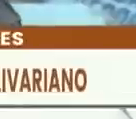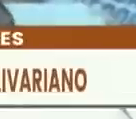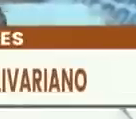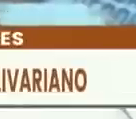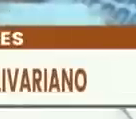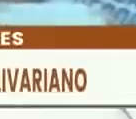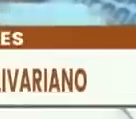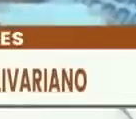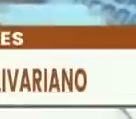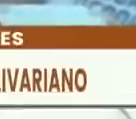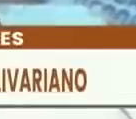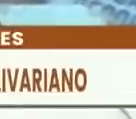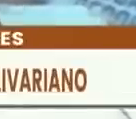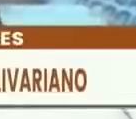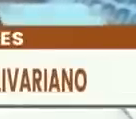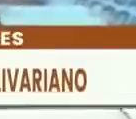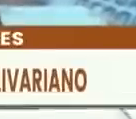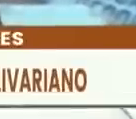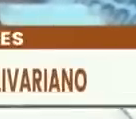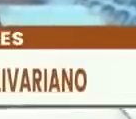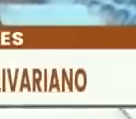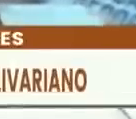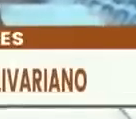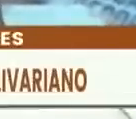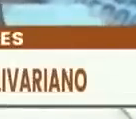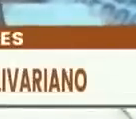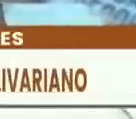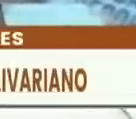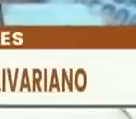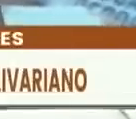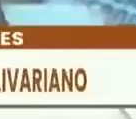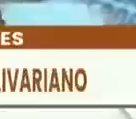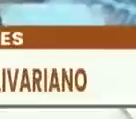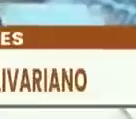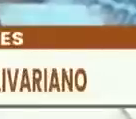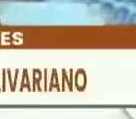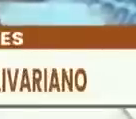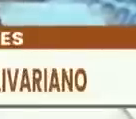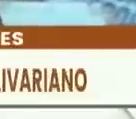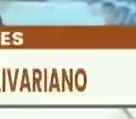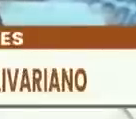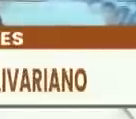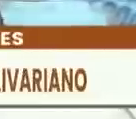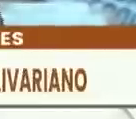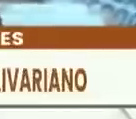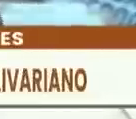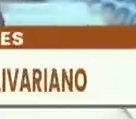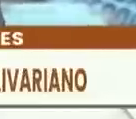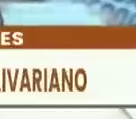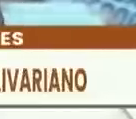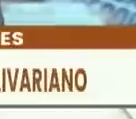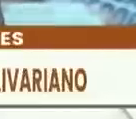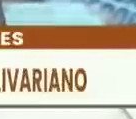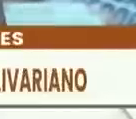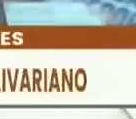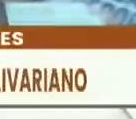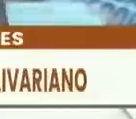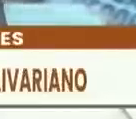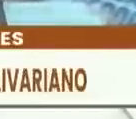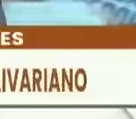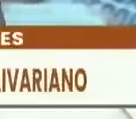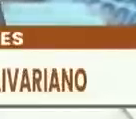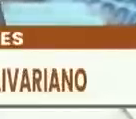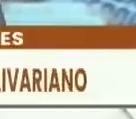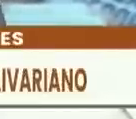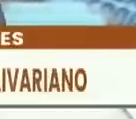que se han desarrollado en contra de Venezuela Saludos a nuestros representantes de la Revolución bolivariana la